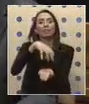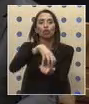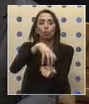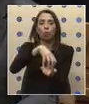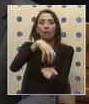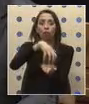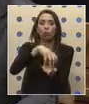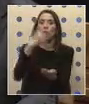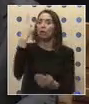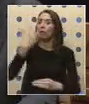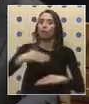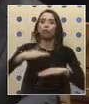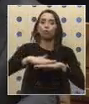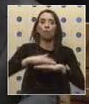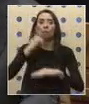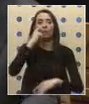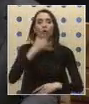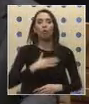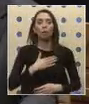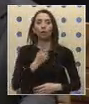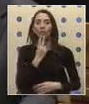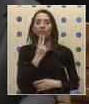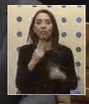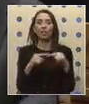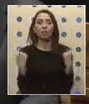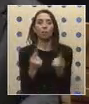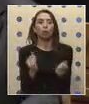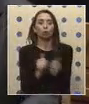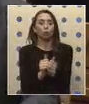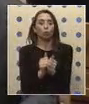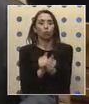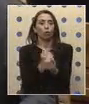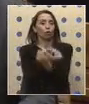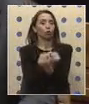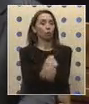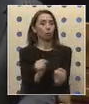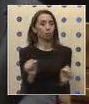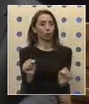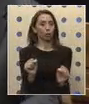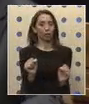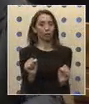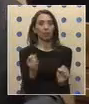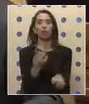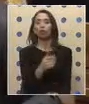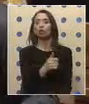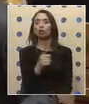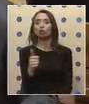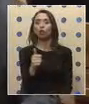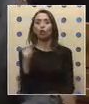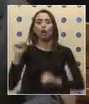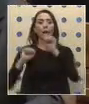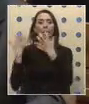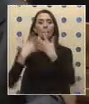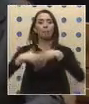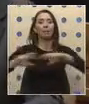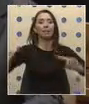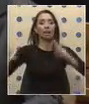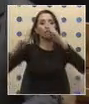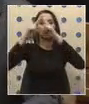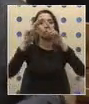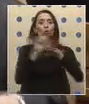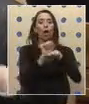ciudad es lo fundamental de los seres humanos para vivir juntos. No puede ser que solamente las inmobiliarias, los